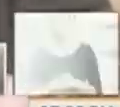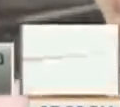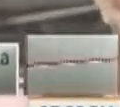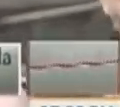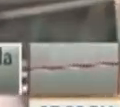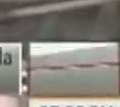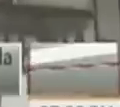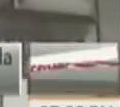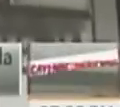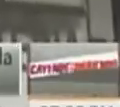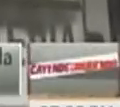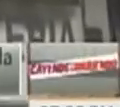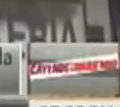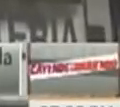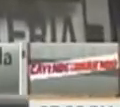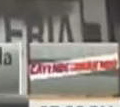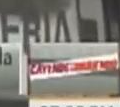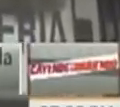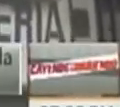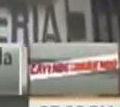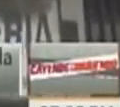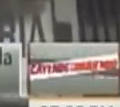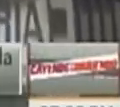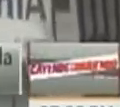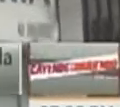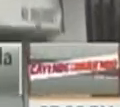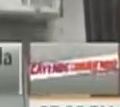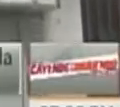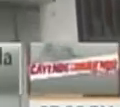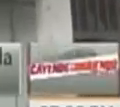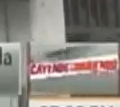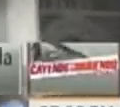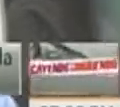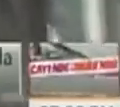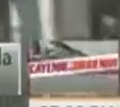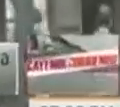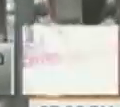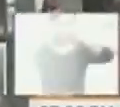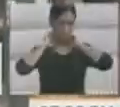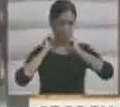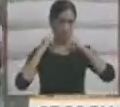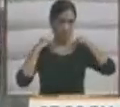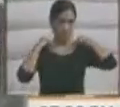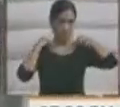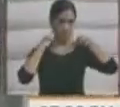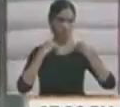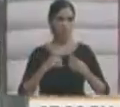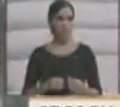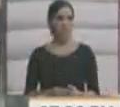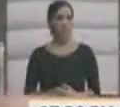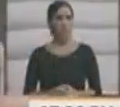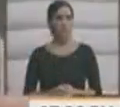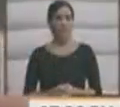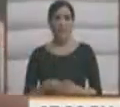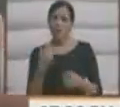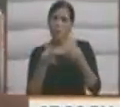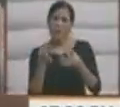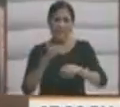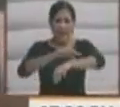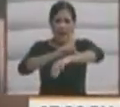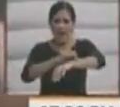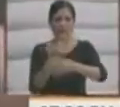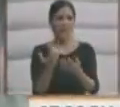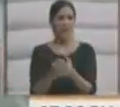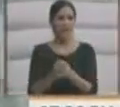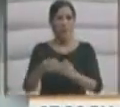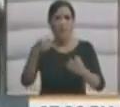Cuéntame, acá en la avenida Fuerzas Armadas, el tema de la carne, de las carnicerías, ¿cómo está esto por acá? Oye, mi amor, desde que vino el